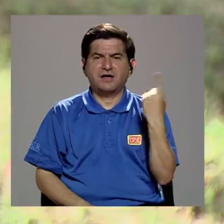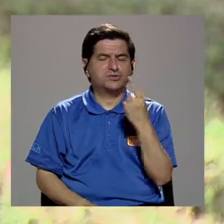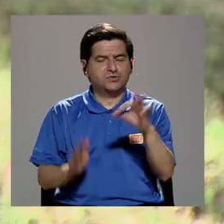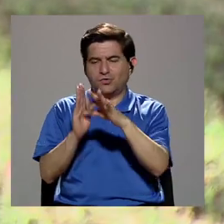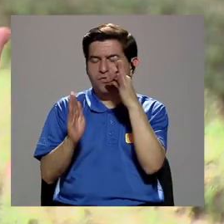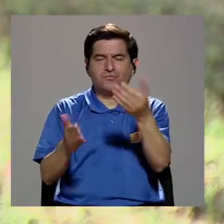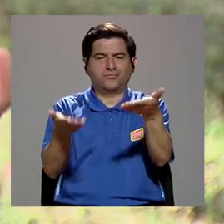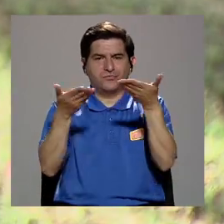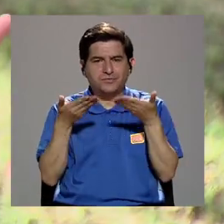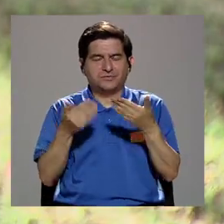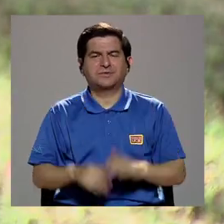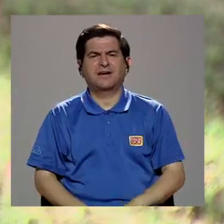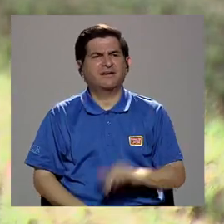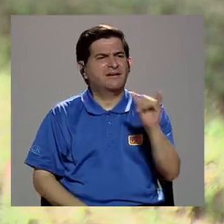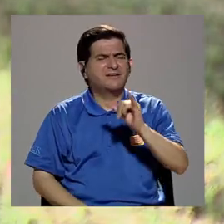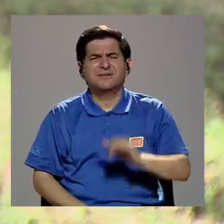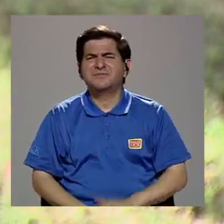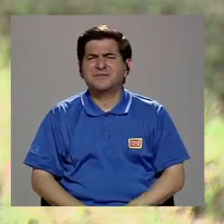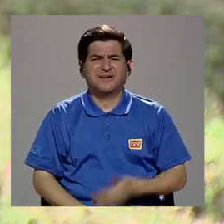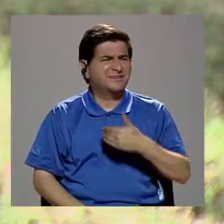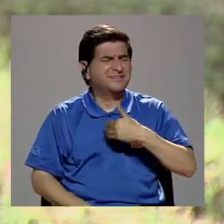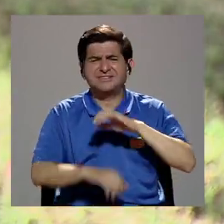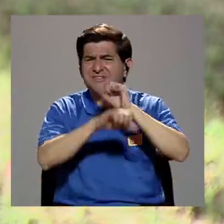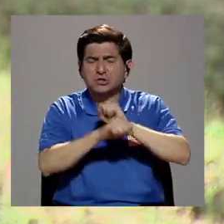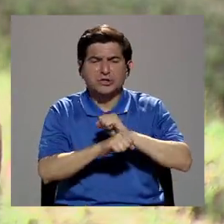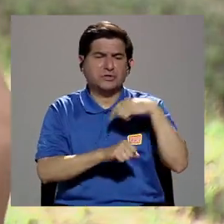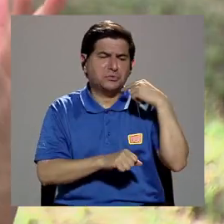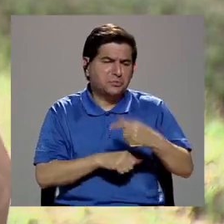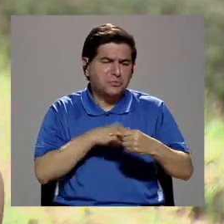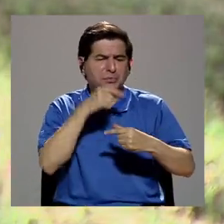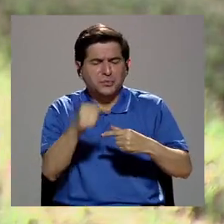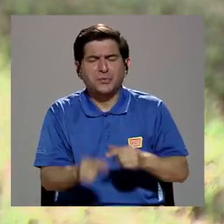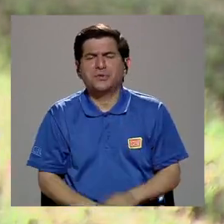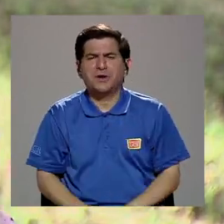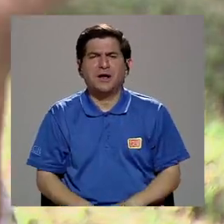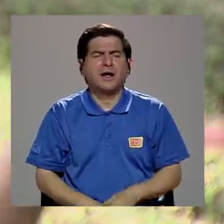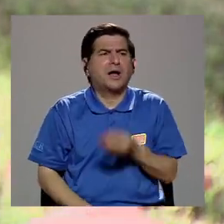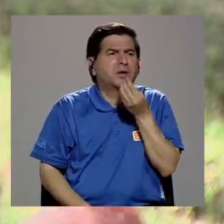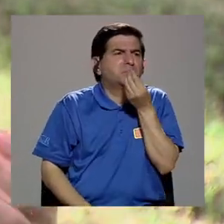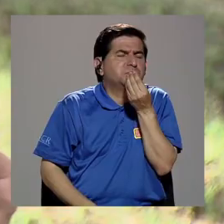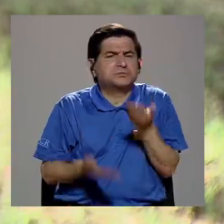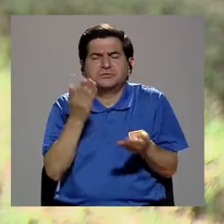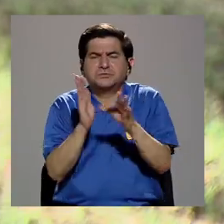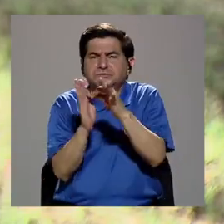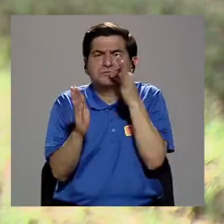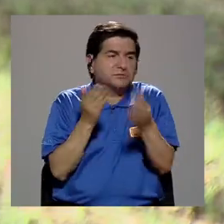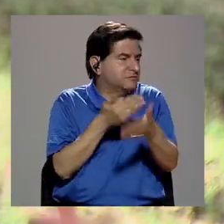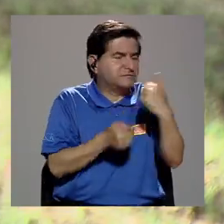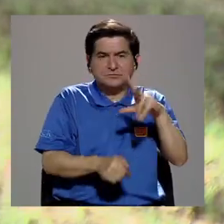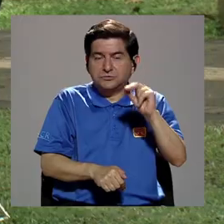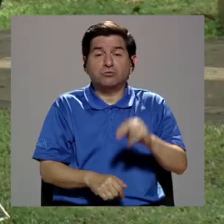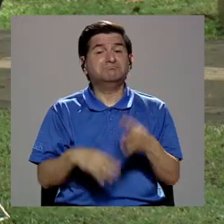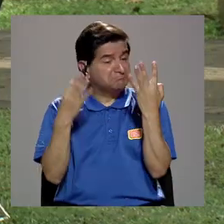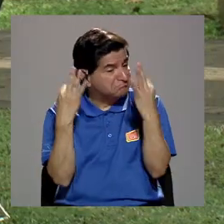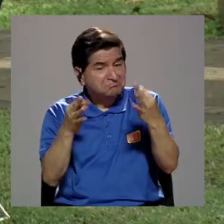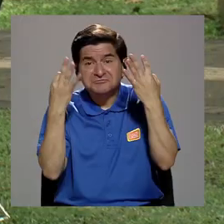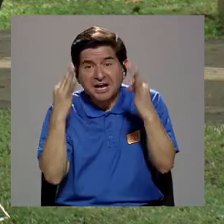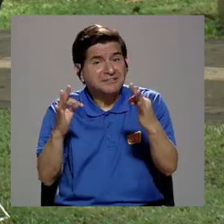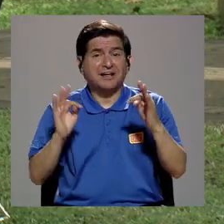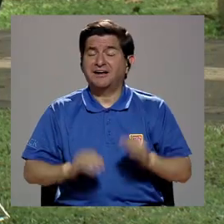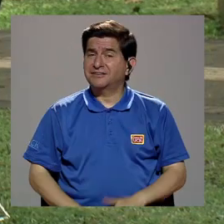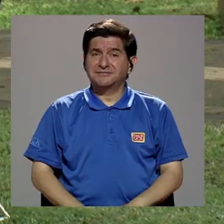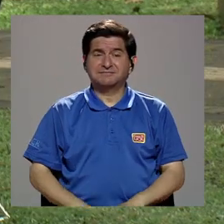vez si no tenemos esa costumbre, entonces ir poquito a poco y probando frutas tal vez que nunca hemos probado. Hay que atreverse, en la vida hay que